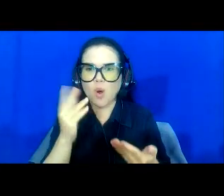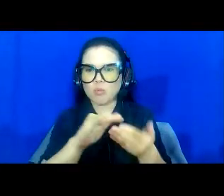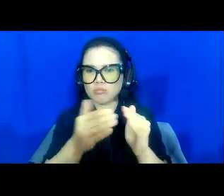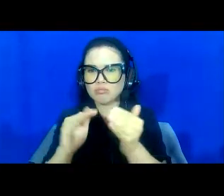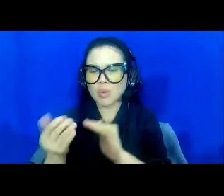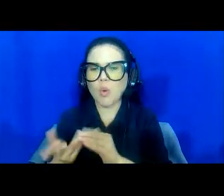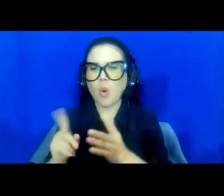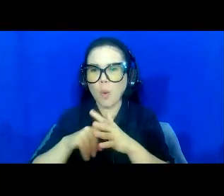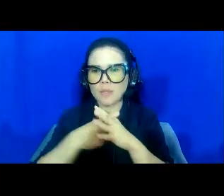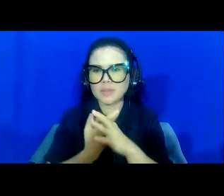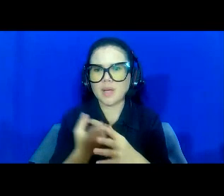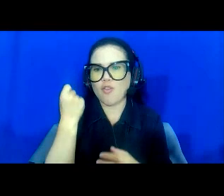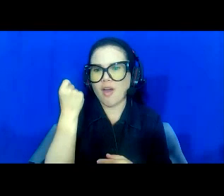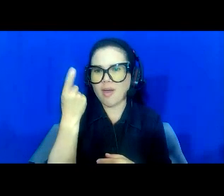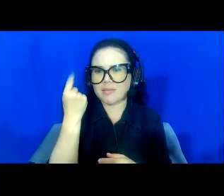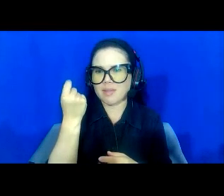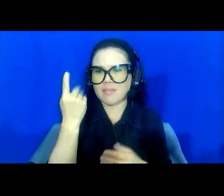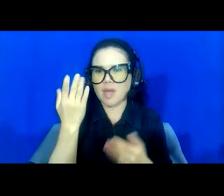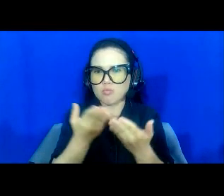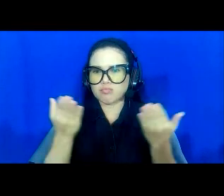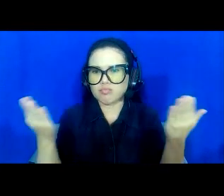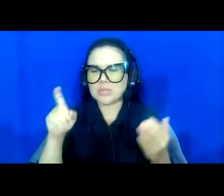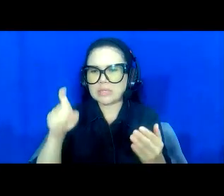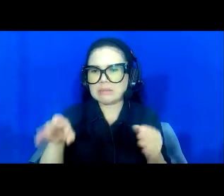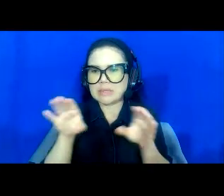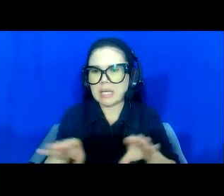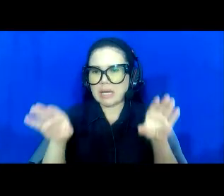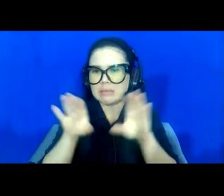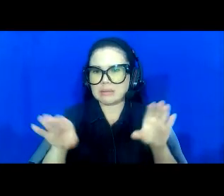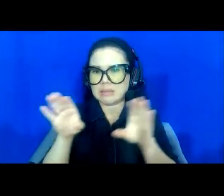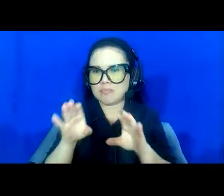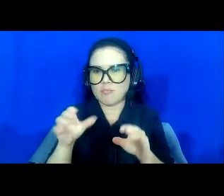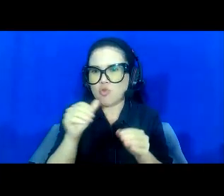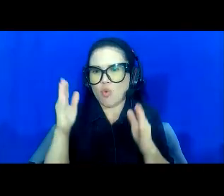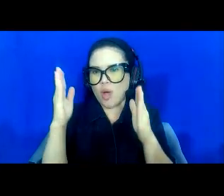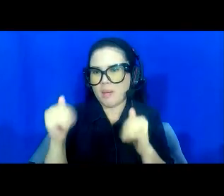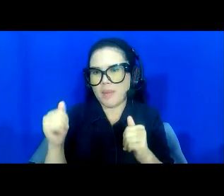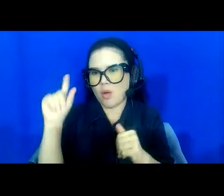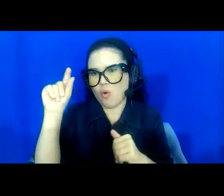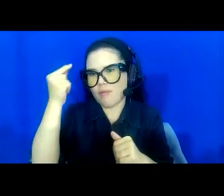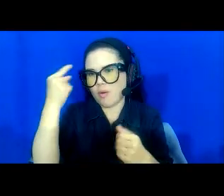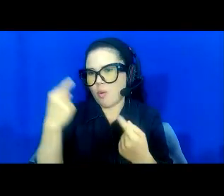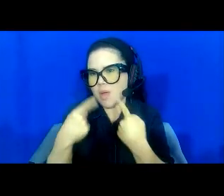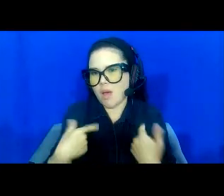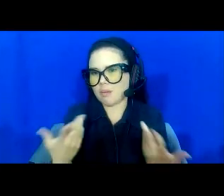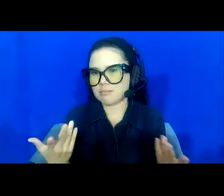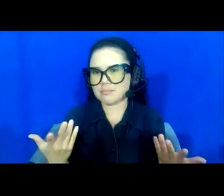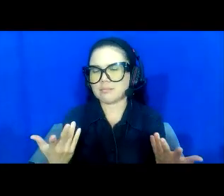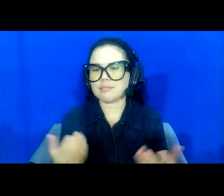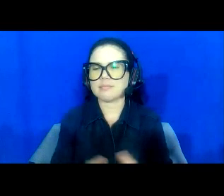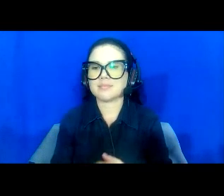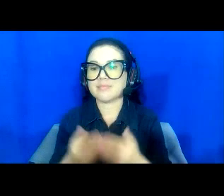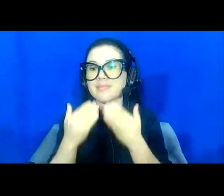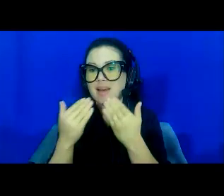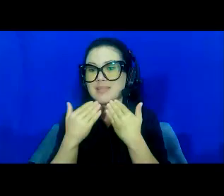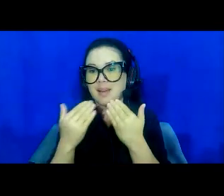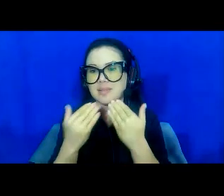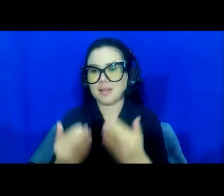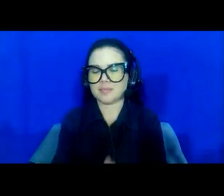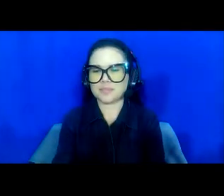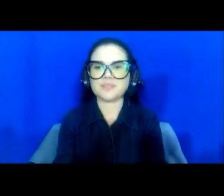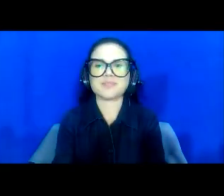empezando a entender cosas que deben hacer sin esperar que el gobierno le diga. Así que... Muchas gracias, doctor, y siempre el apoyo que